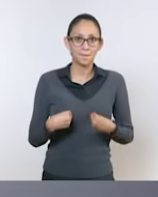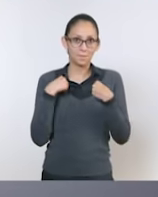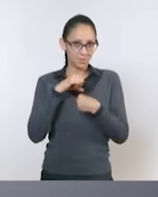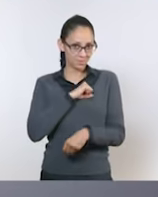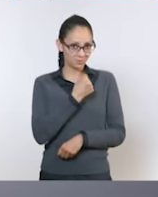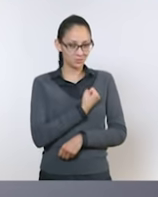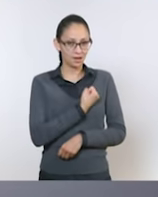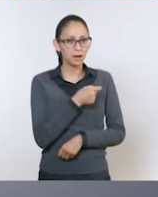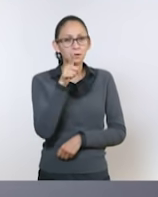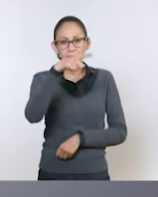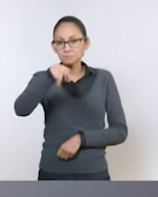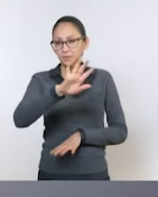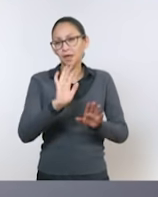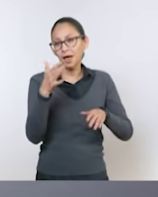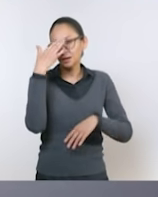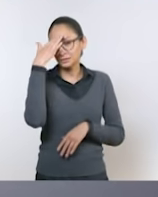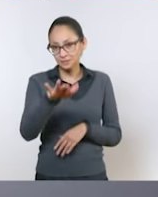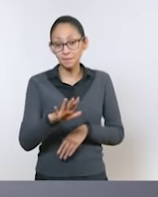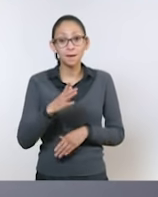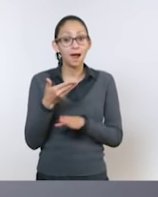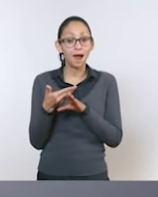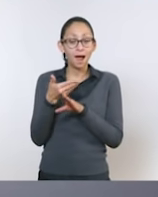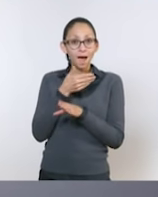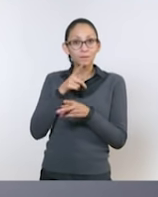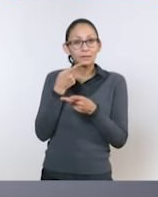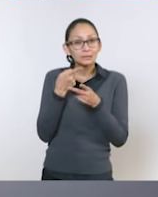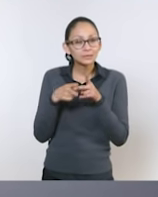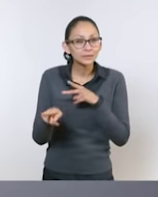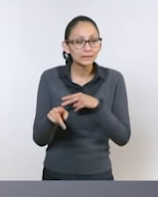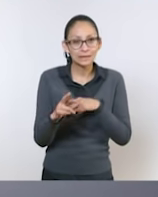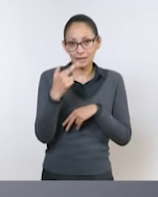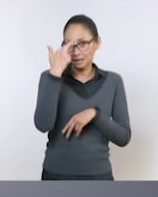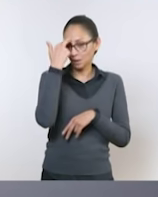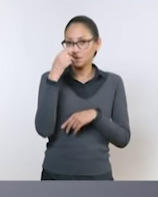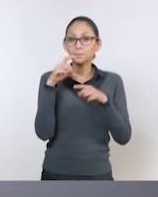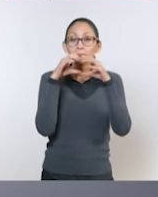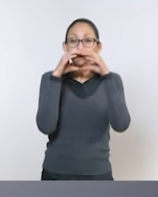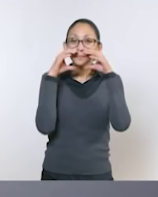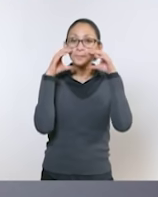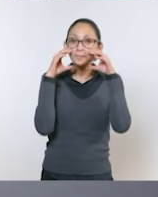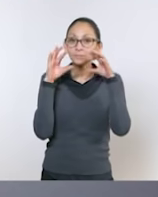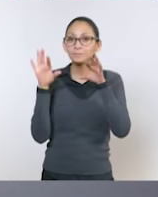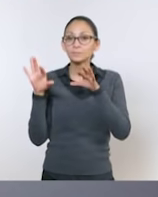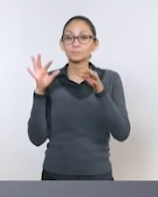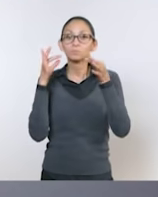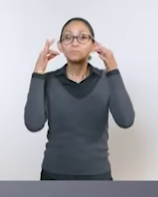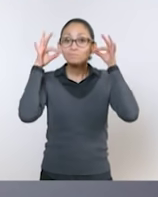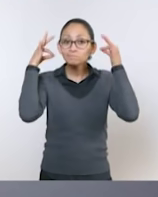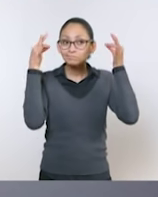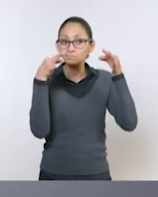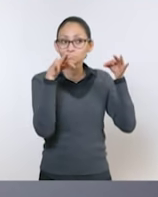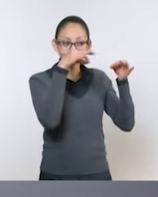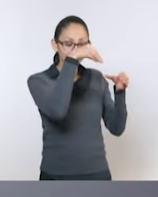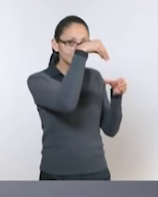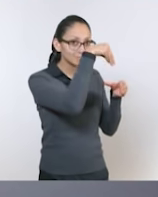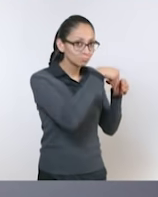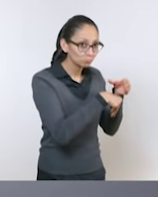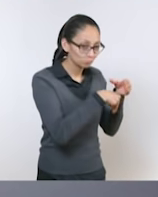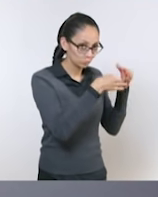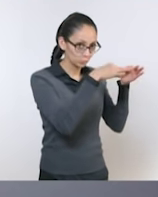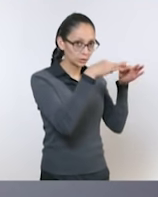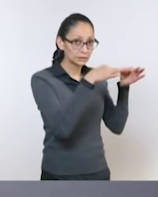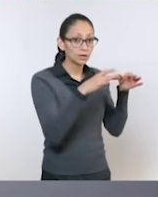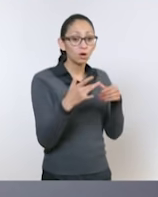programa más de Vida Saludable. Como ya saben, antes de comenzar vamos a guardar nuestro cubrebocas en una